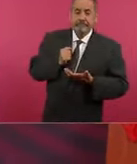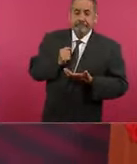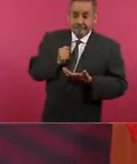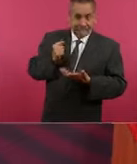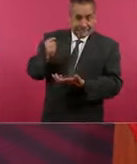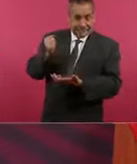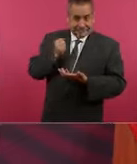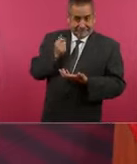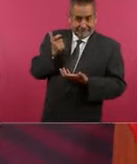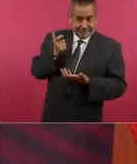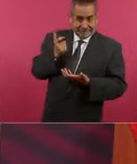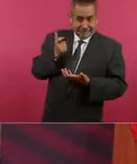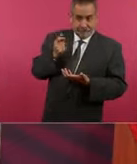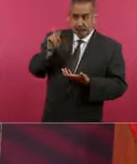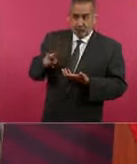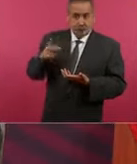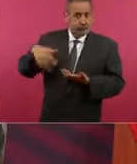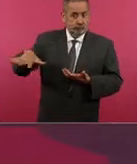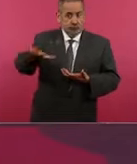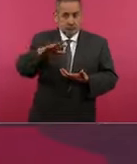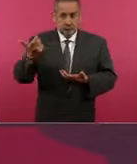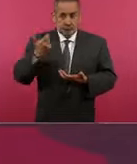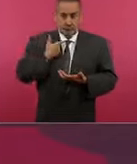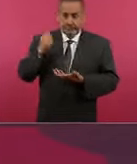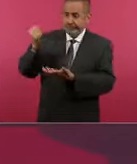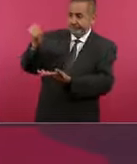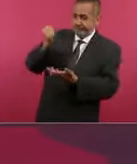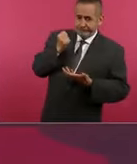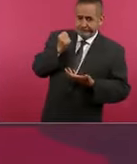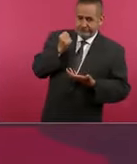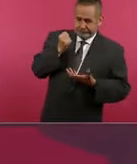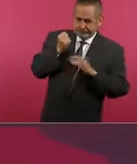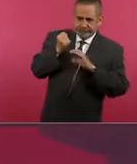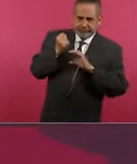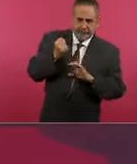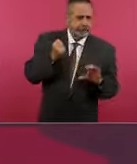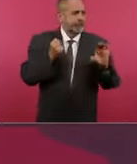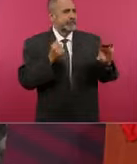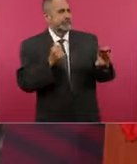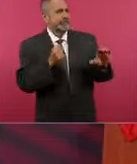esos recursos del pueblo a las grandes corporaciones,